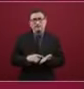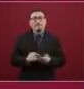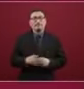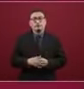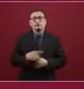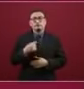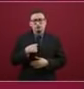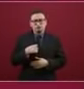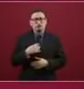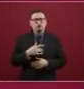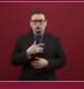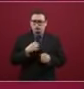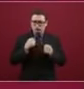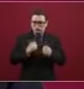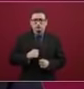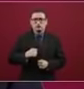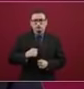que